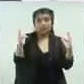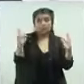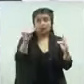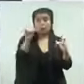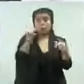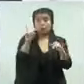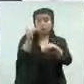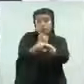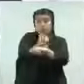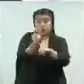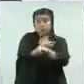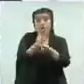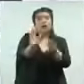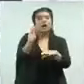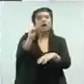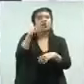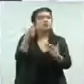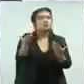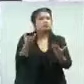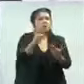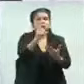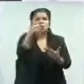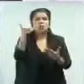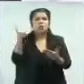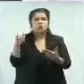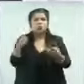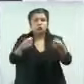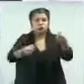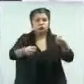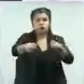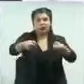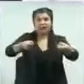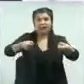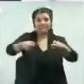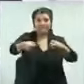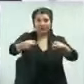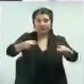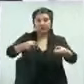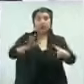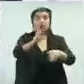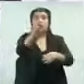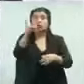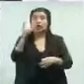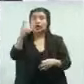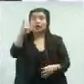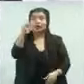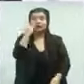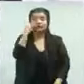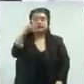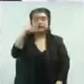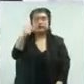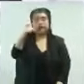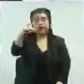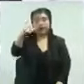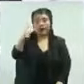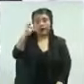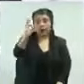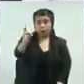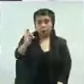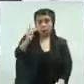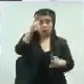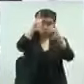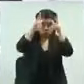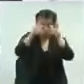¿por dónde va a pasar todo el transporte pesado? ¿Tendrían que entrar a Chicacao, ir a salir a San Antonio Suchitepeques